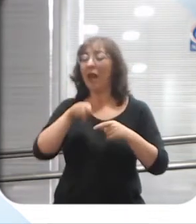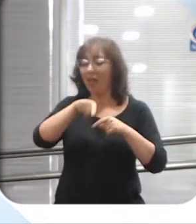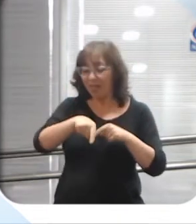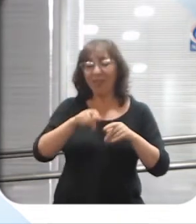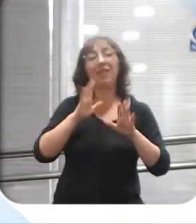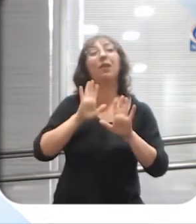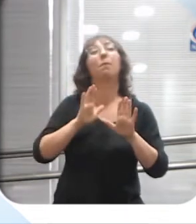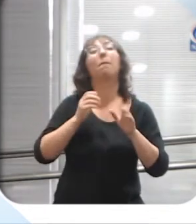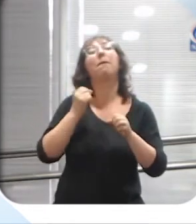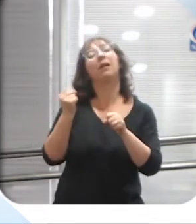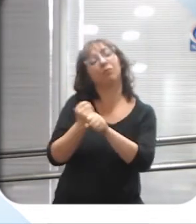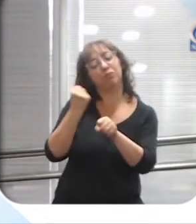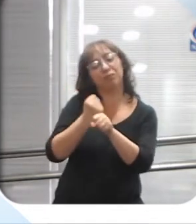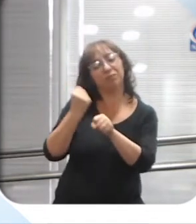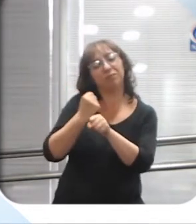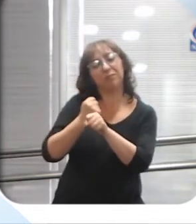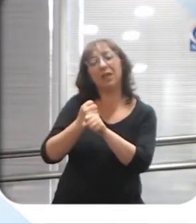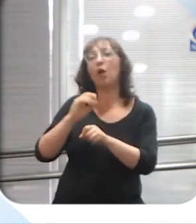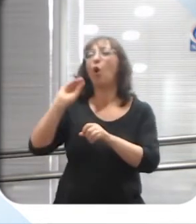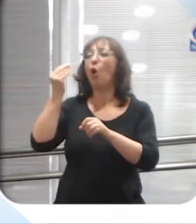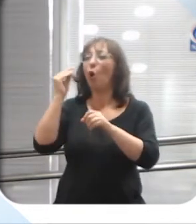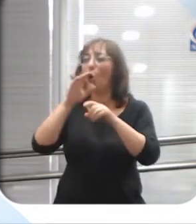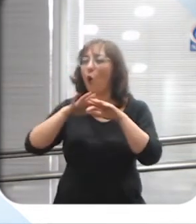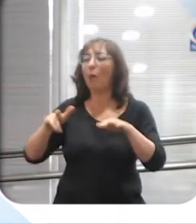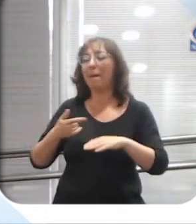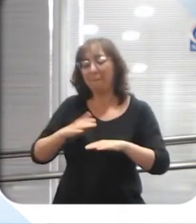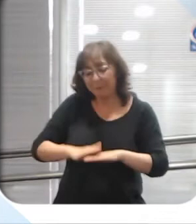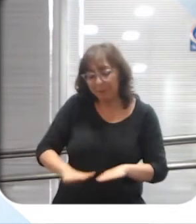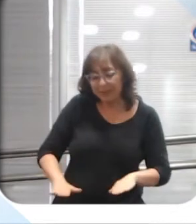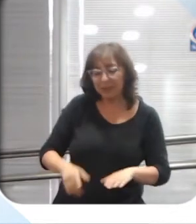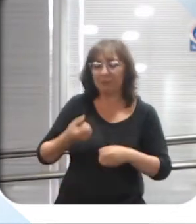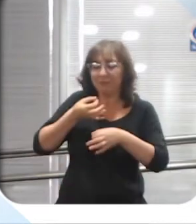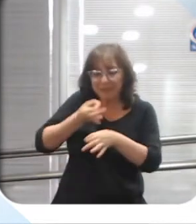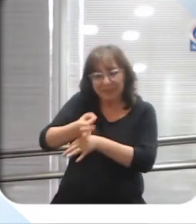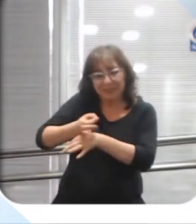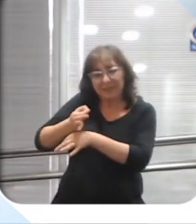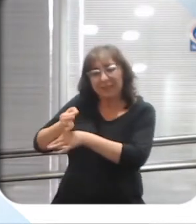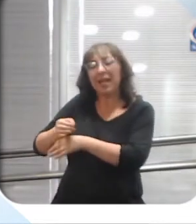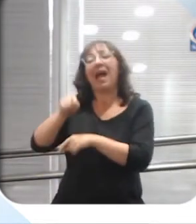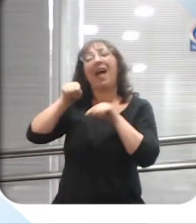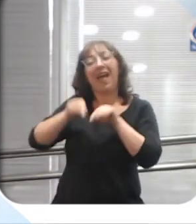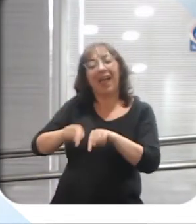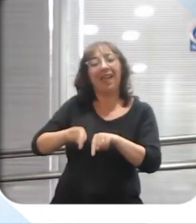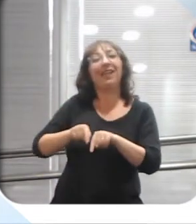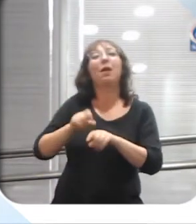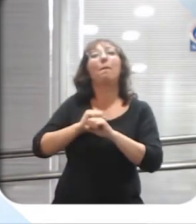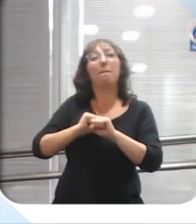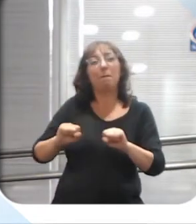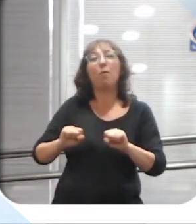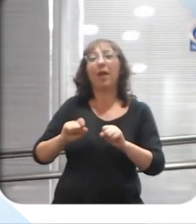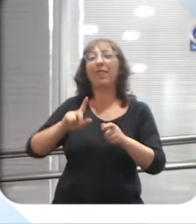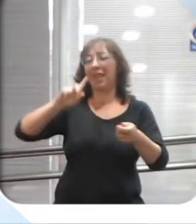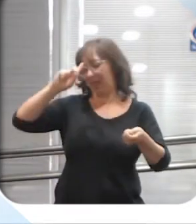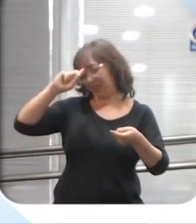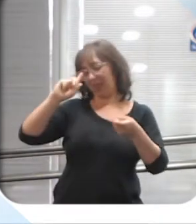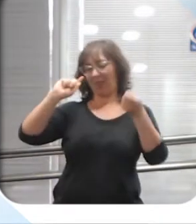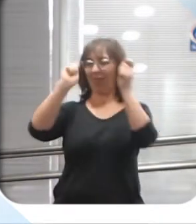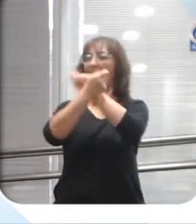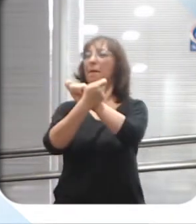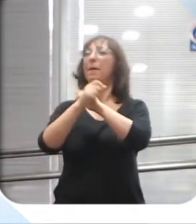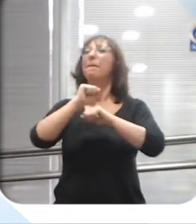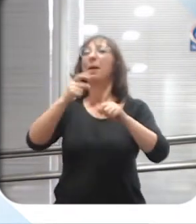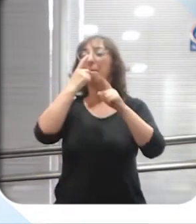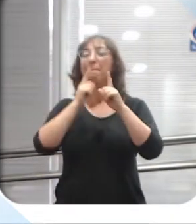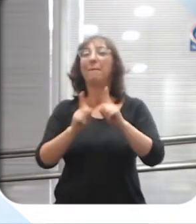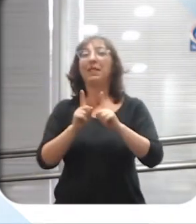a trabajar justamente desde los jóvenes, desde los más chicos, que creemos que ahí es donde se puede realmente cambiar las cosas para que ellos mismos